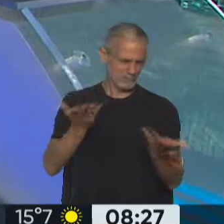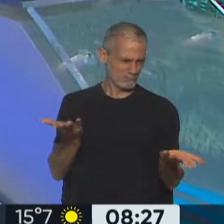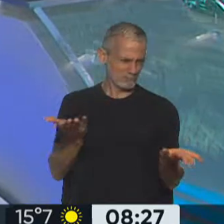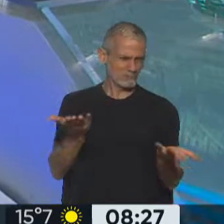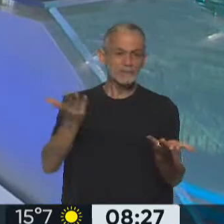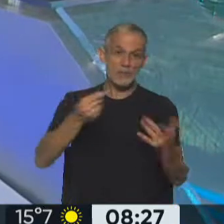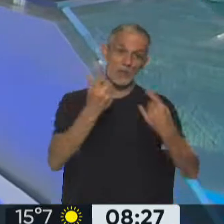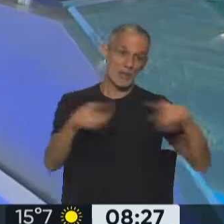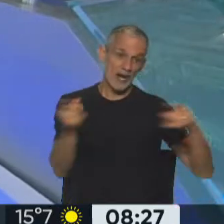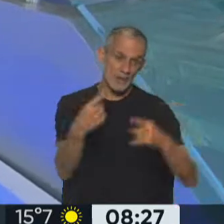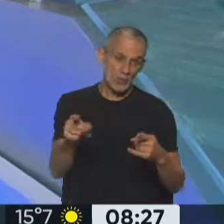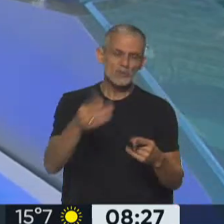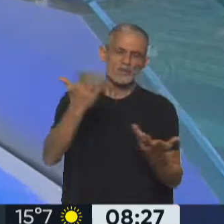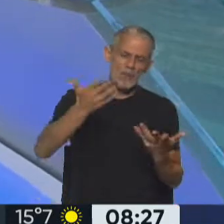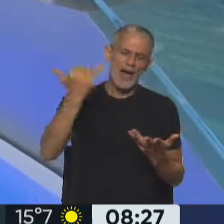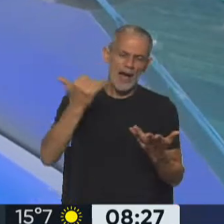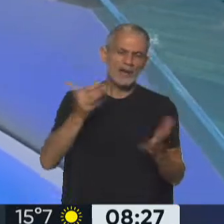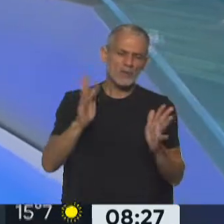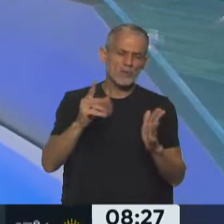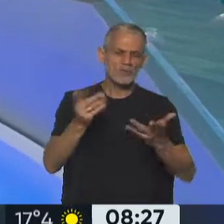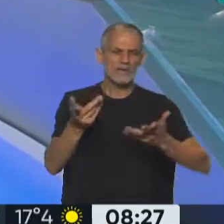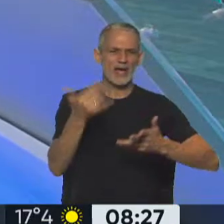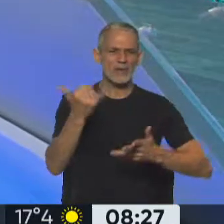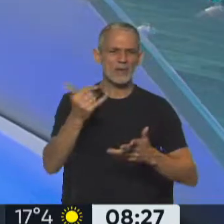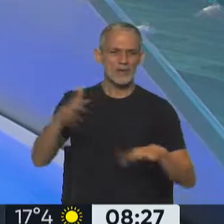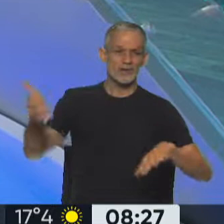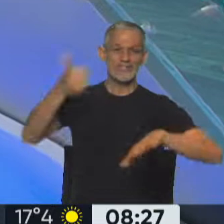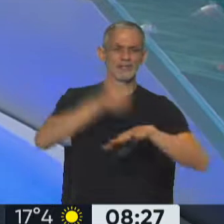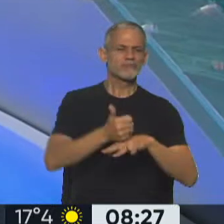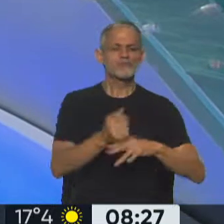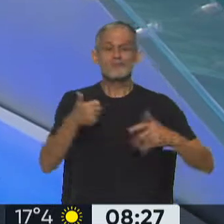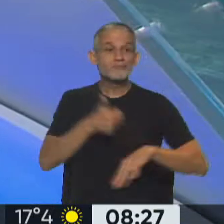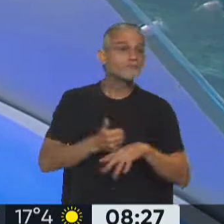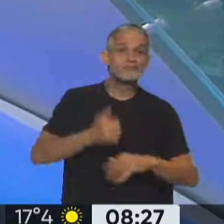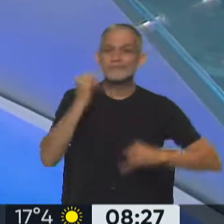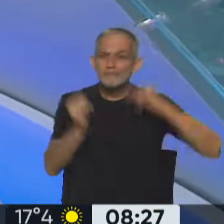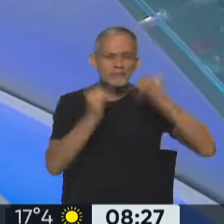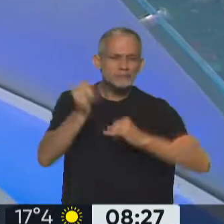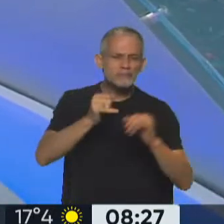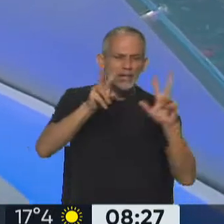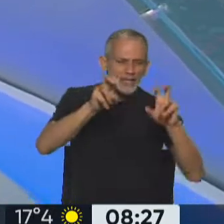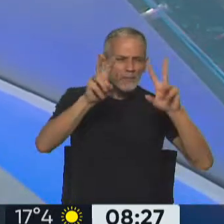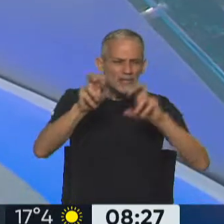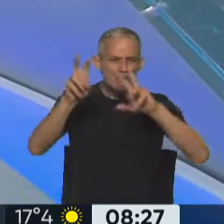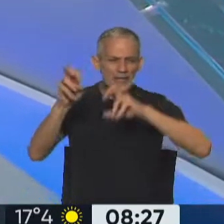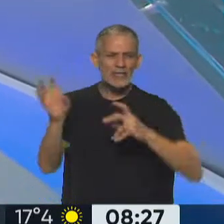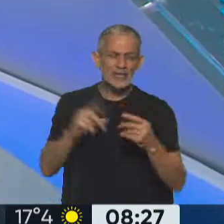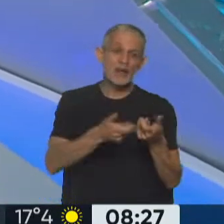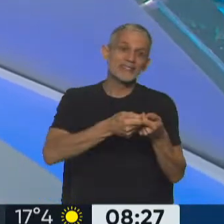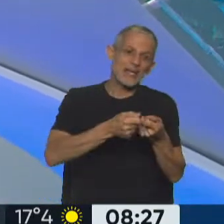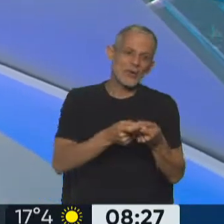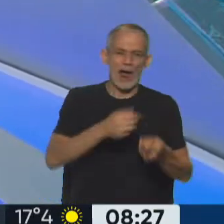te decía a través de la música y después bueno tenemos un par de salidas este hablando así tocando los temas más críticos celular